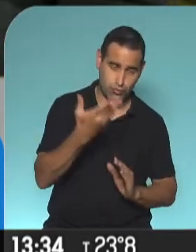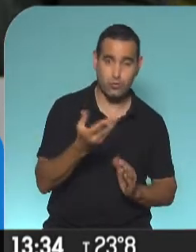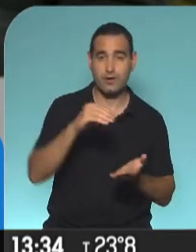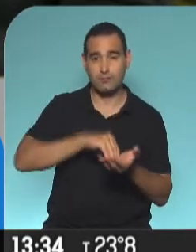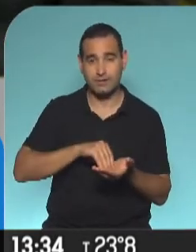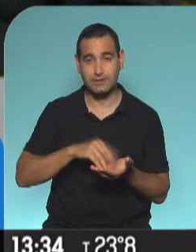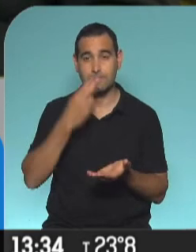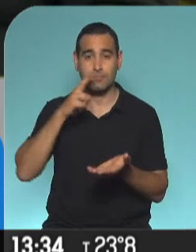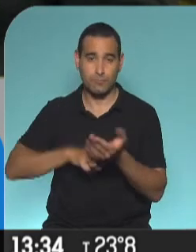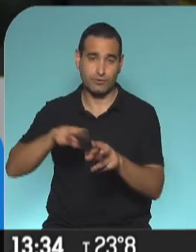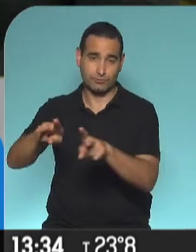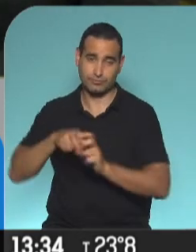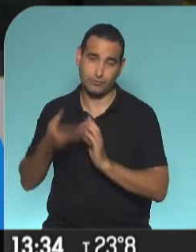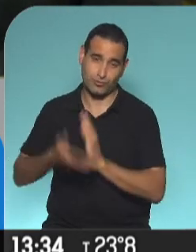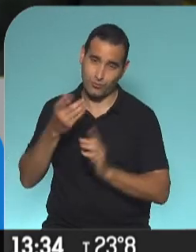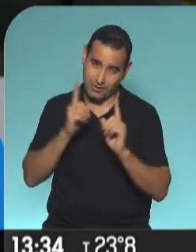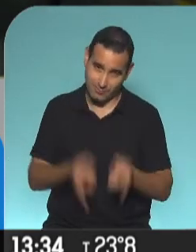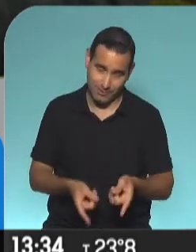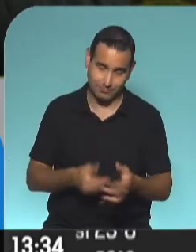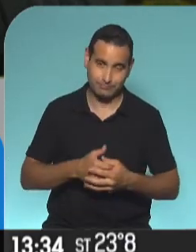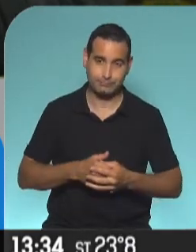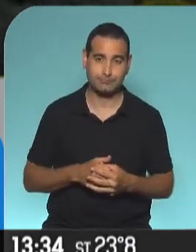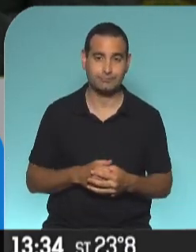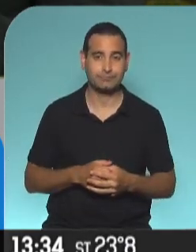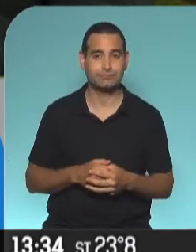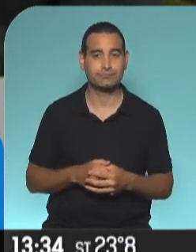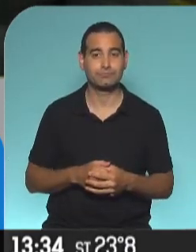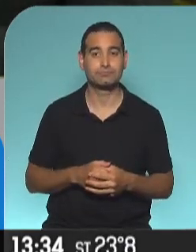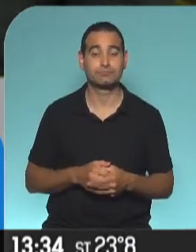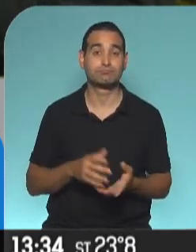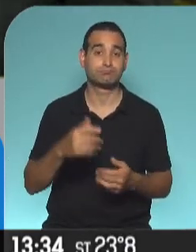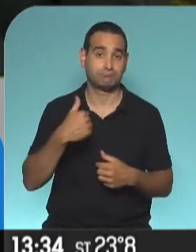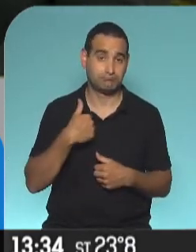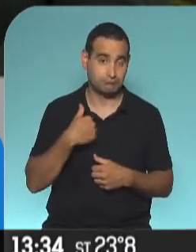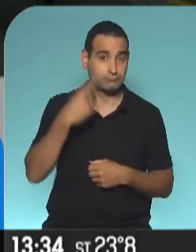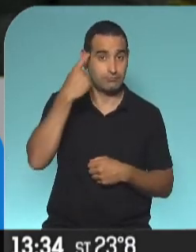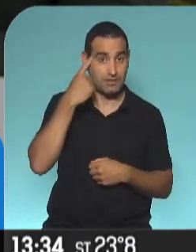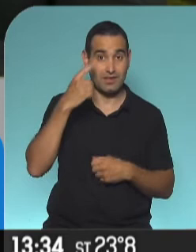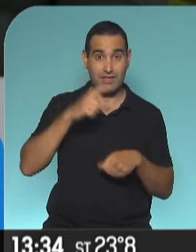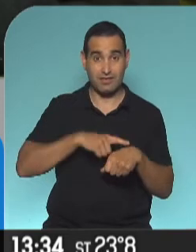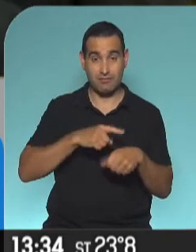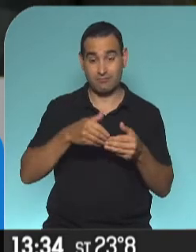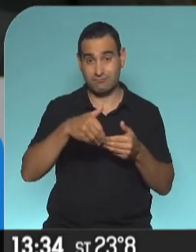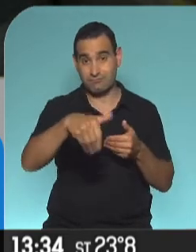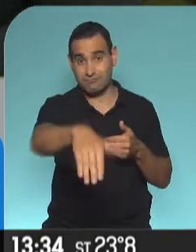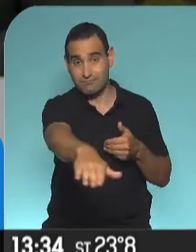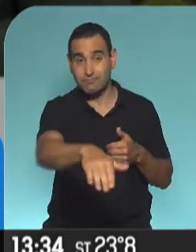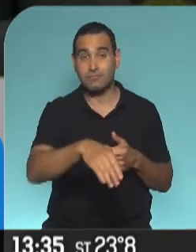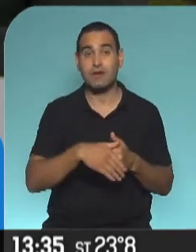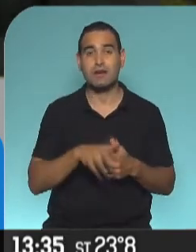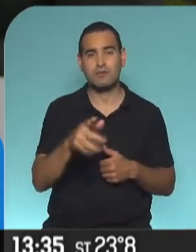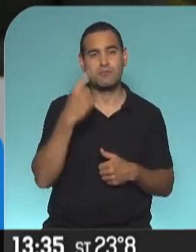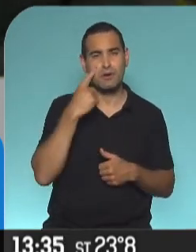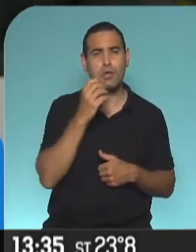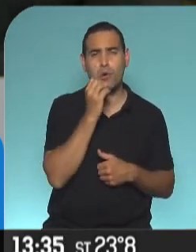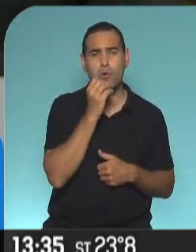de contribuciones patronales. Yo te diría, en el largo plazo, indudablemente, es mejor